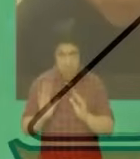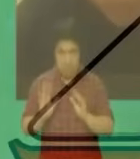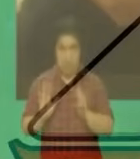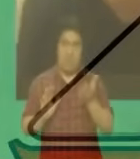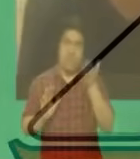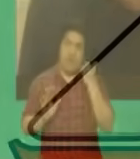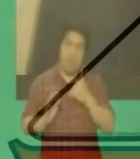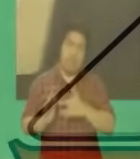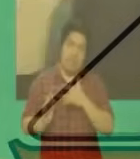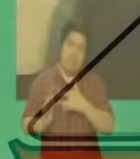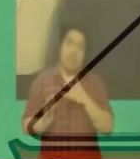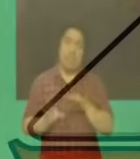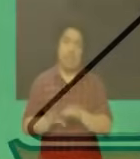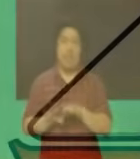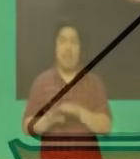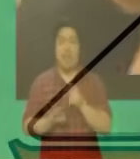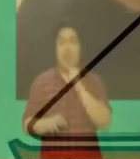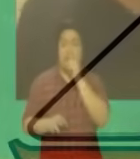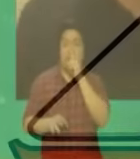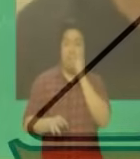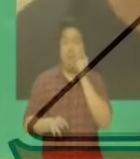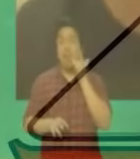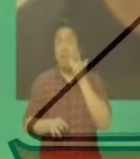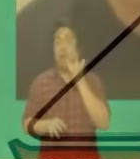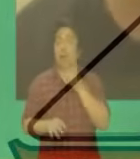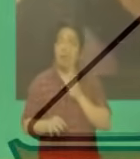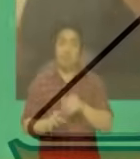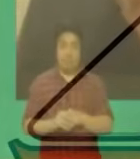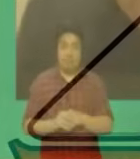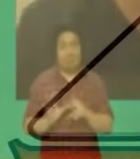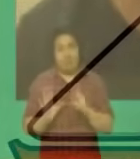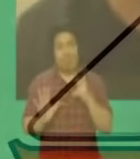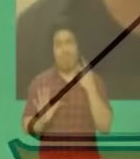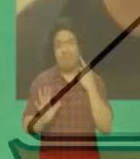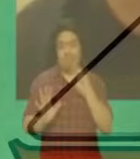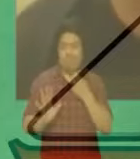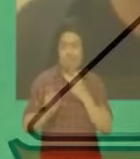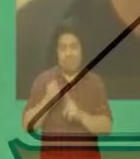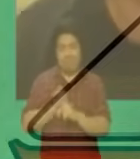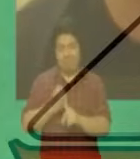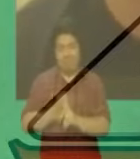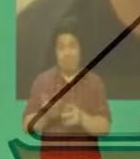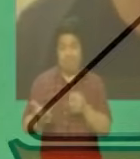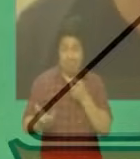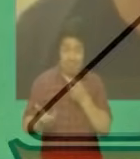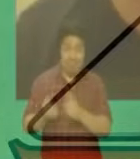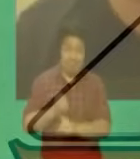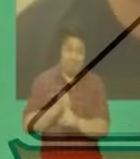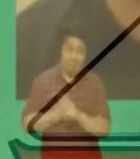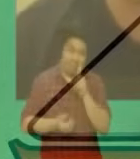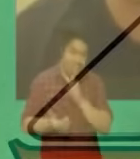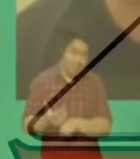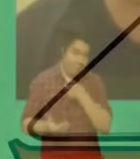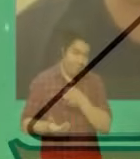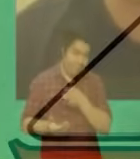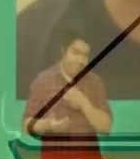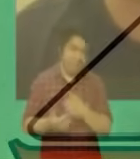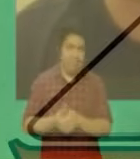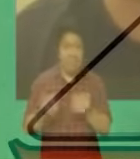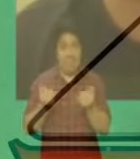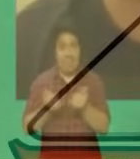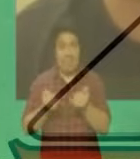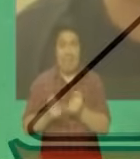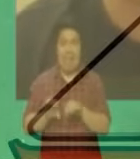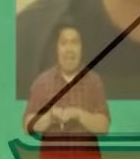cargo político, pues sí. Exactamente, y creo que eso le da un valor periodístico. Ese es el problema. Ese es el verdadero problema. Ese, ¿sabe qué? Y